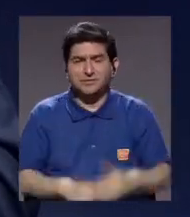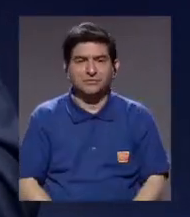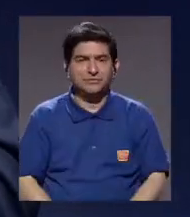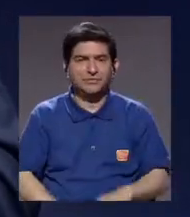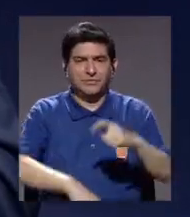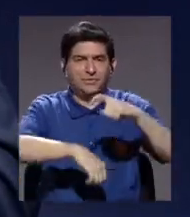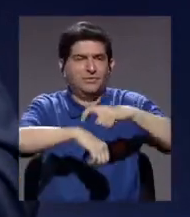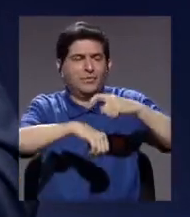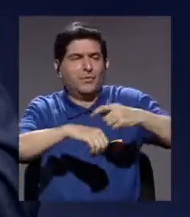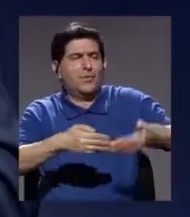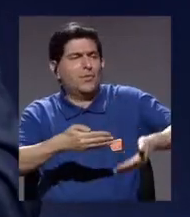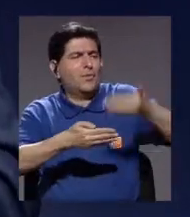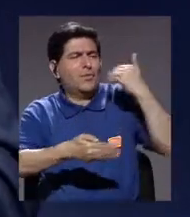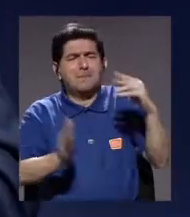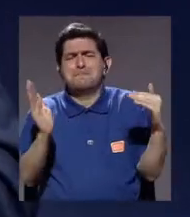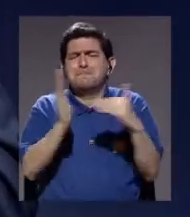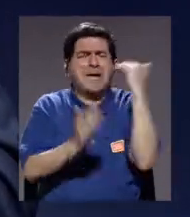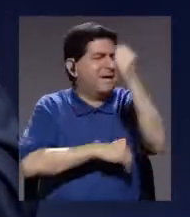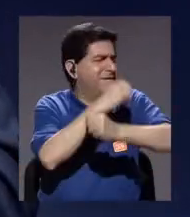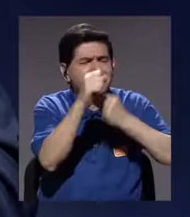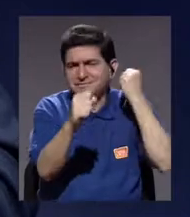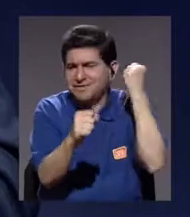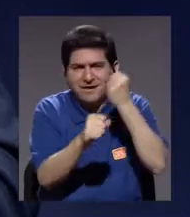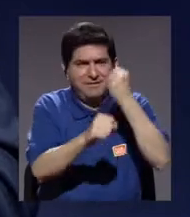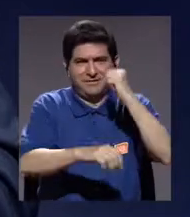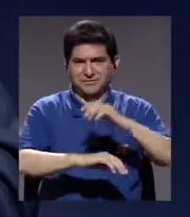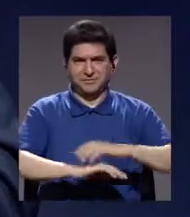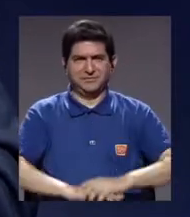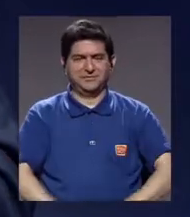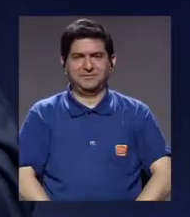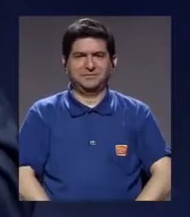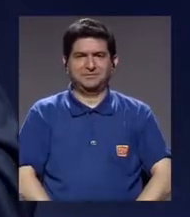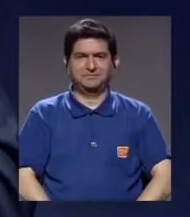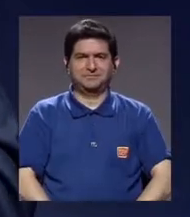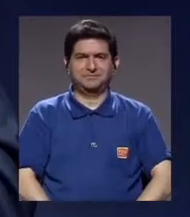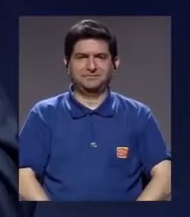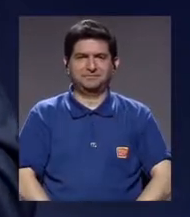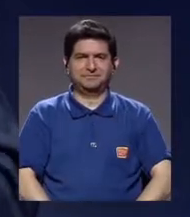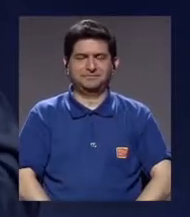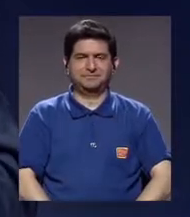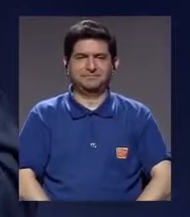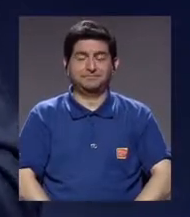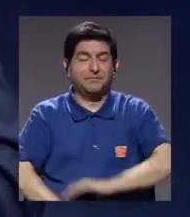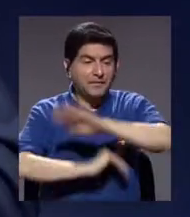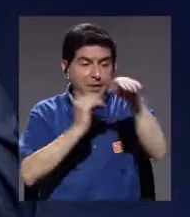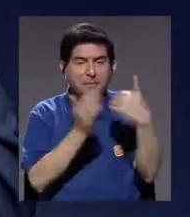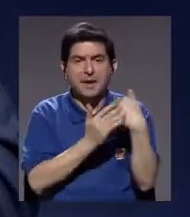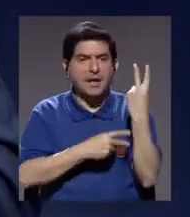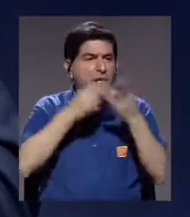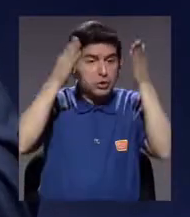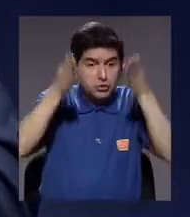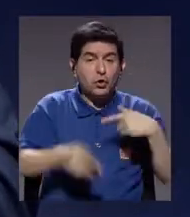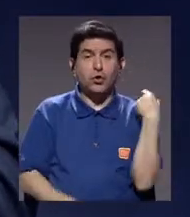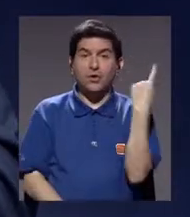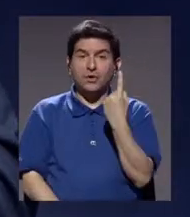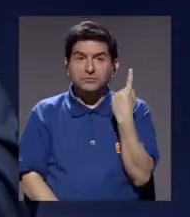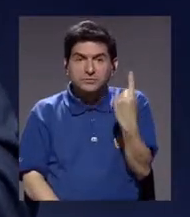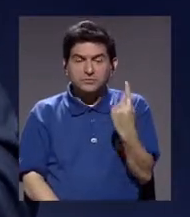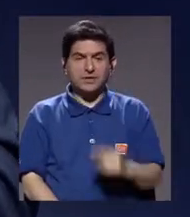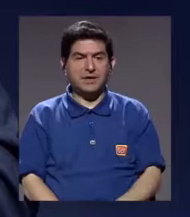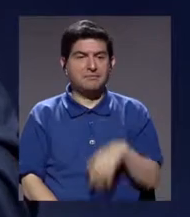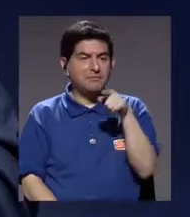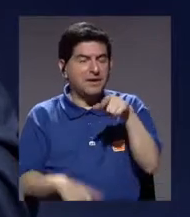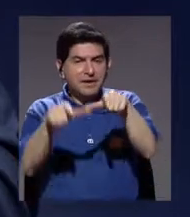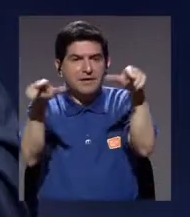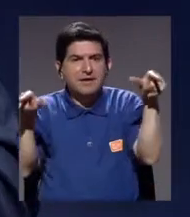realidad, de una historia milenaria, más que milenaria. Y para todos los viajeros siempre fue